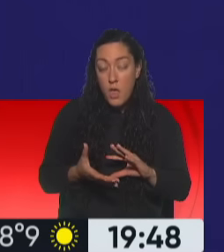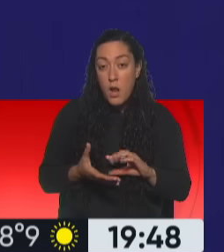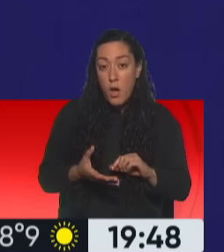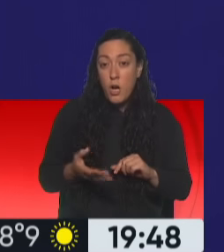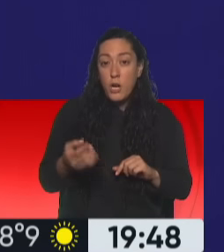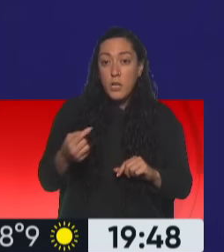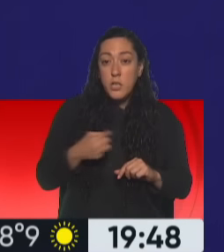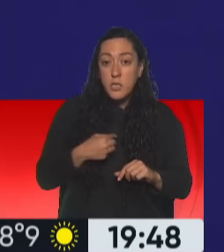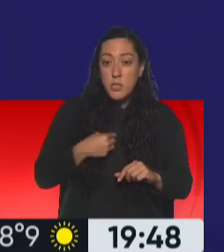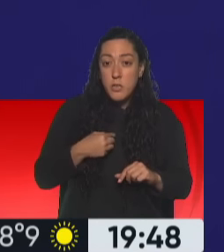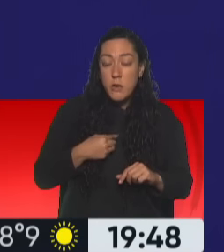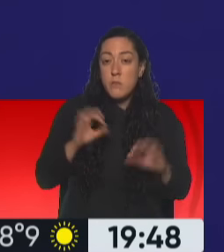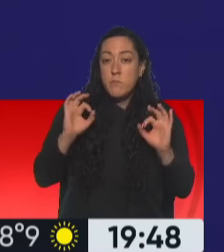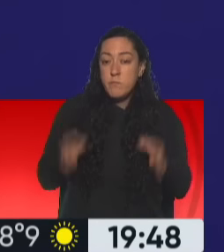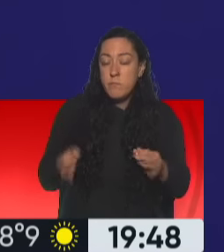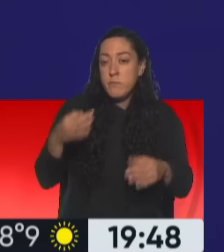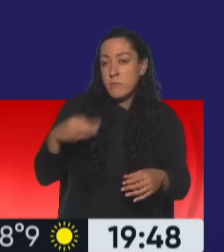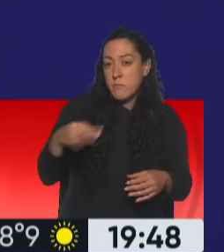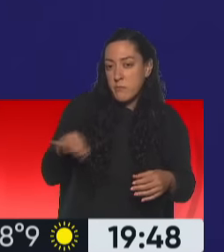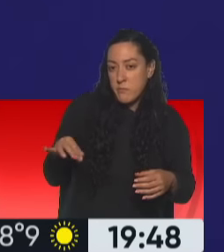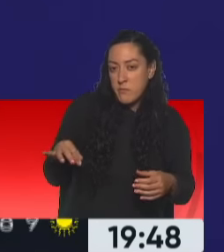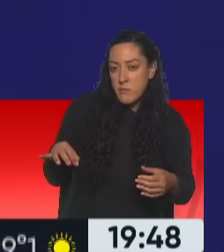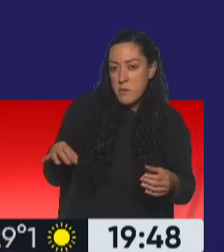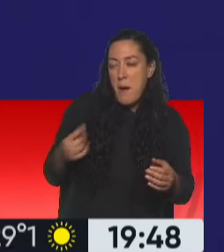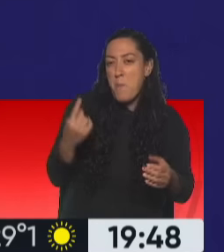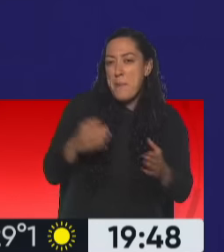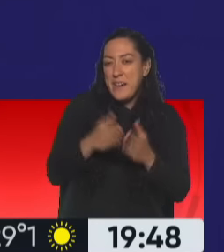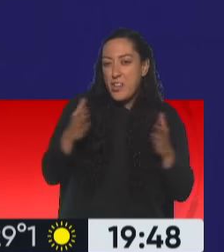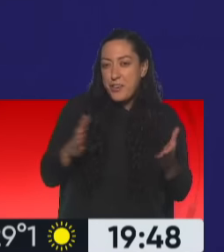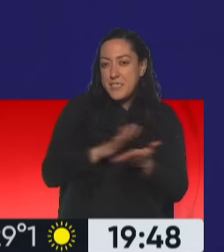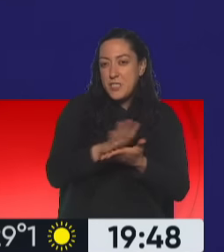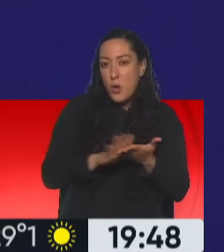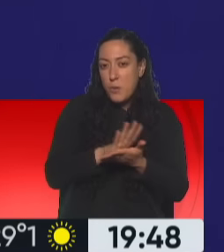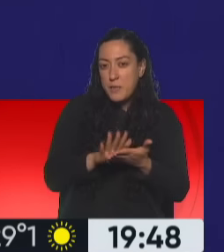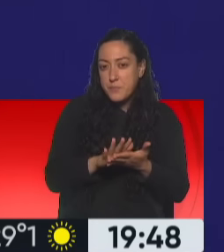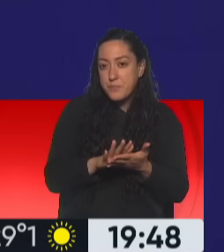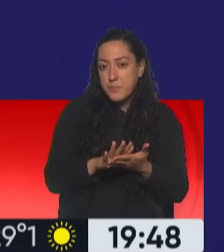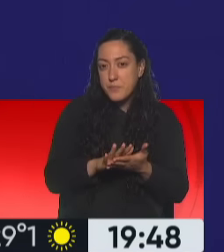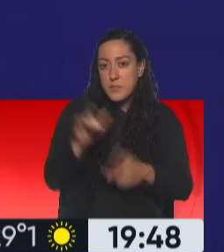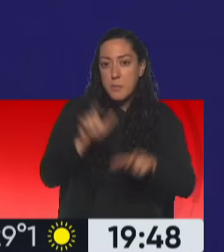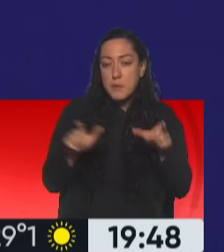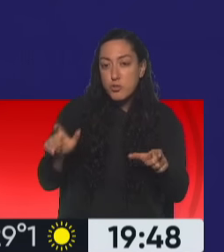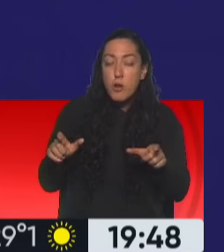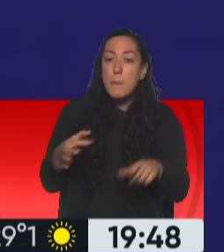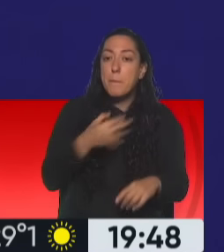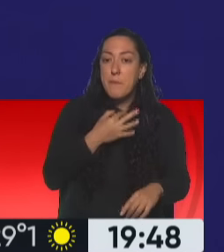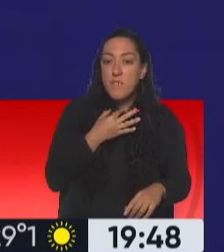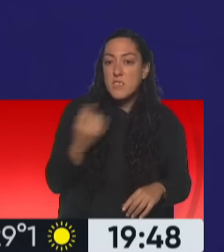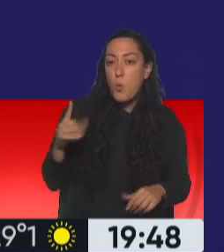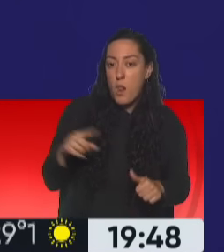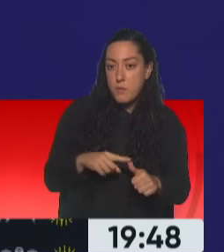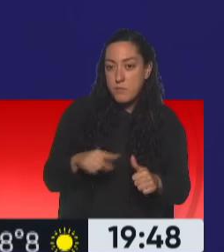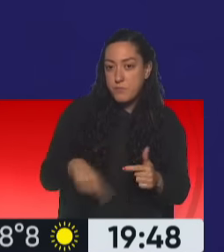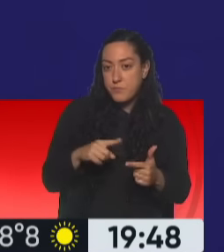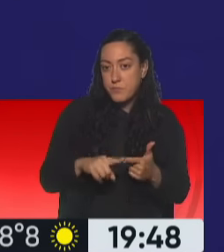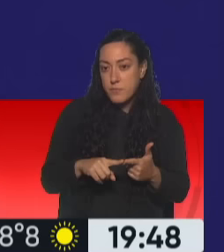yo tengo que saber, para resolver en un solo periodo, cuáles son las preferencias de los agentes cuál